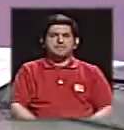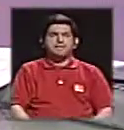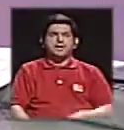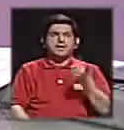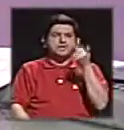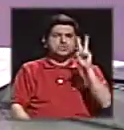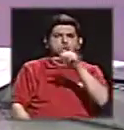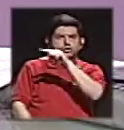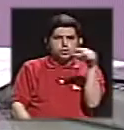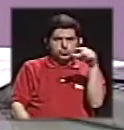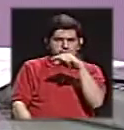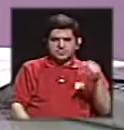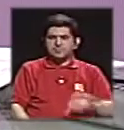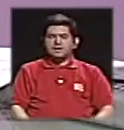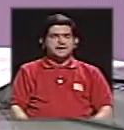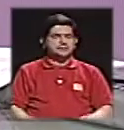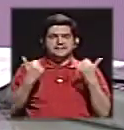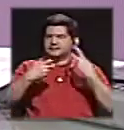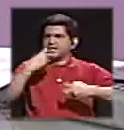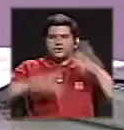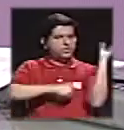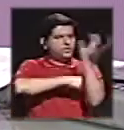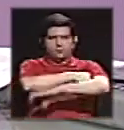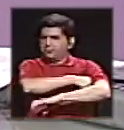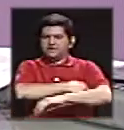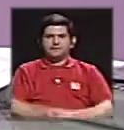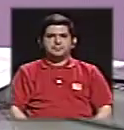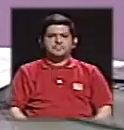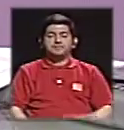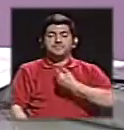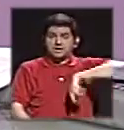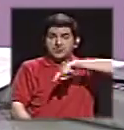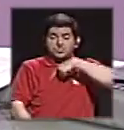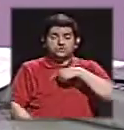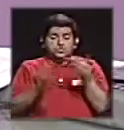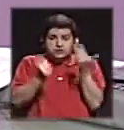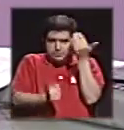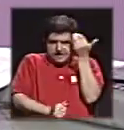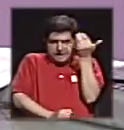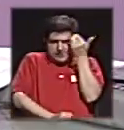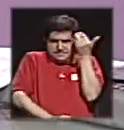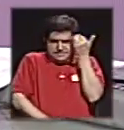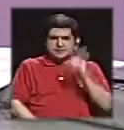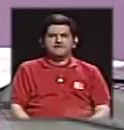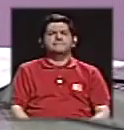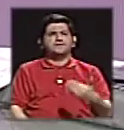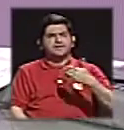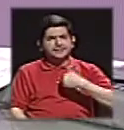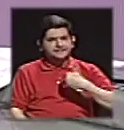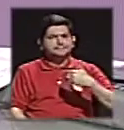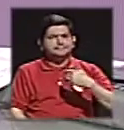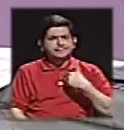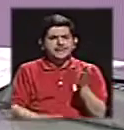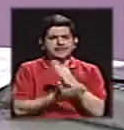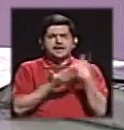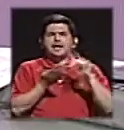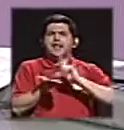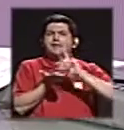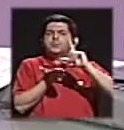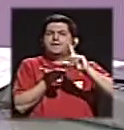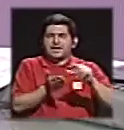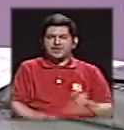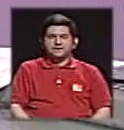las primeras 12 semanas deja de ser delito. Entonces queríamos saber si había algunas